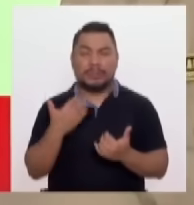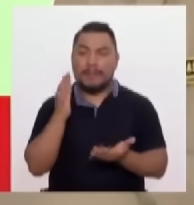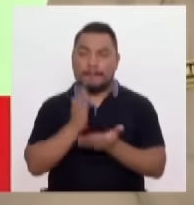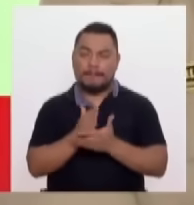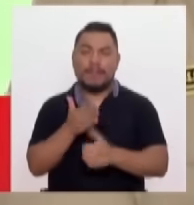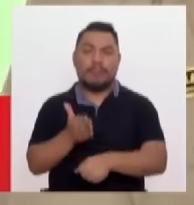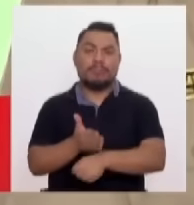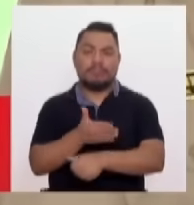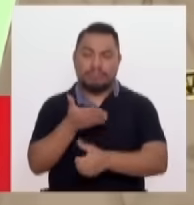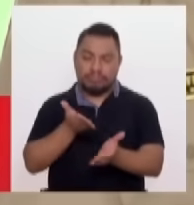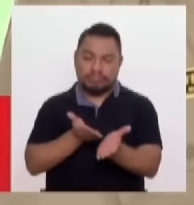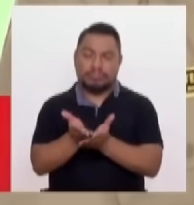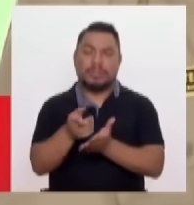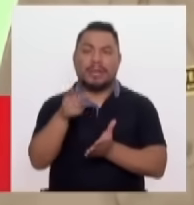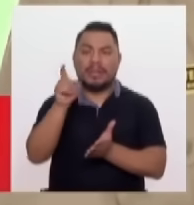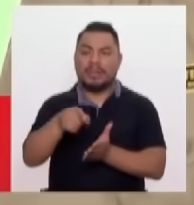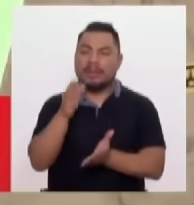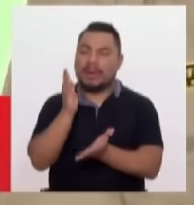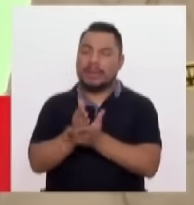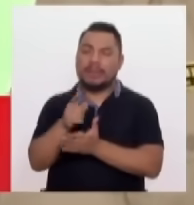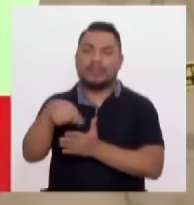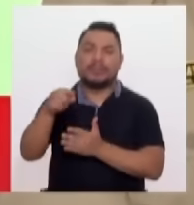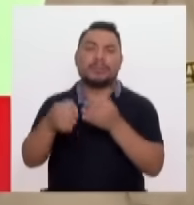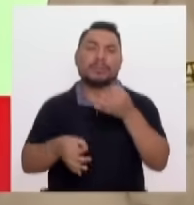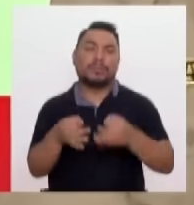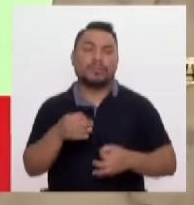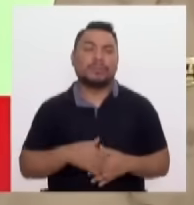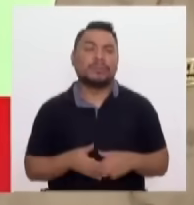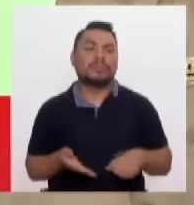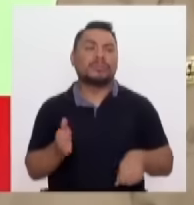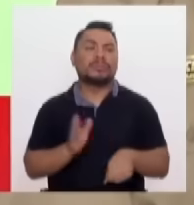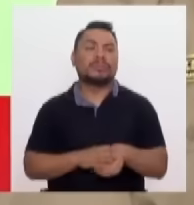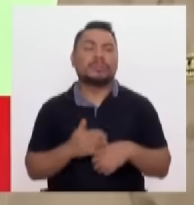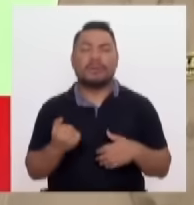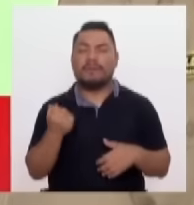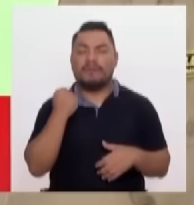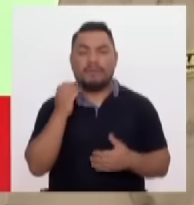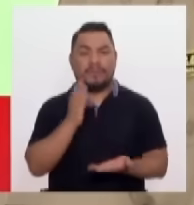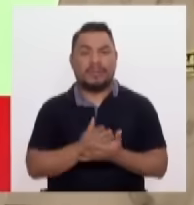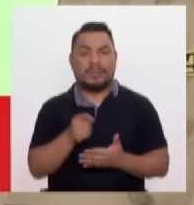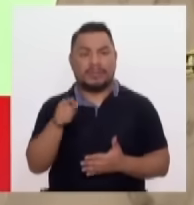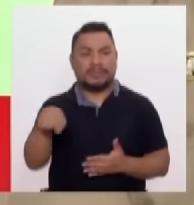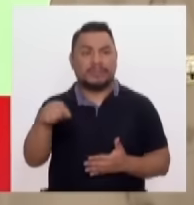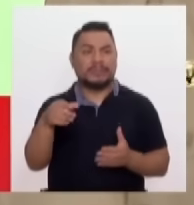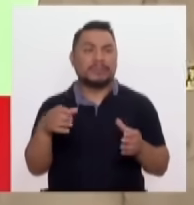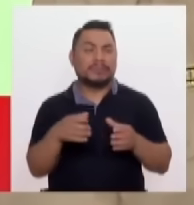proceso, tendrá que responder a la justicia sobre los gravosos cargos que